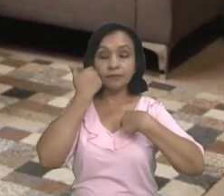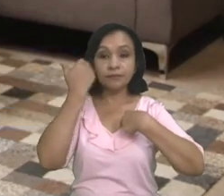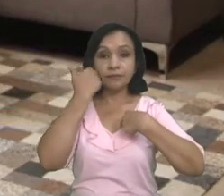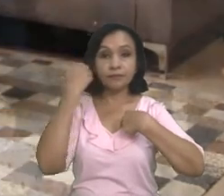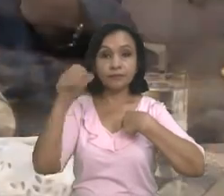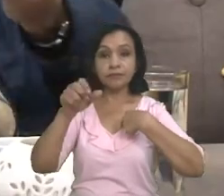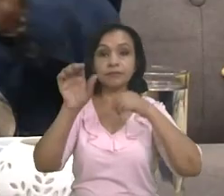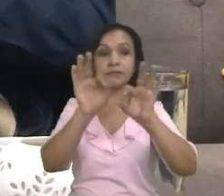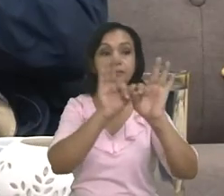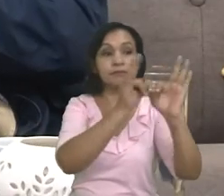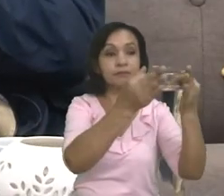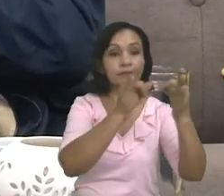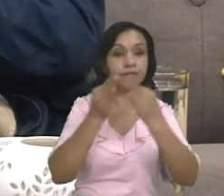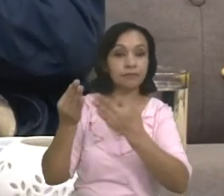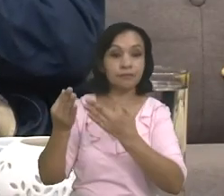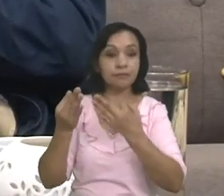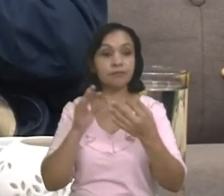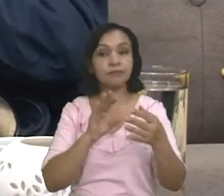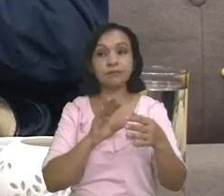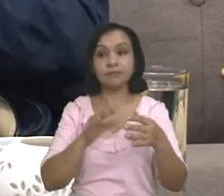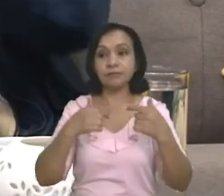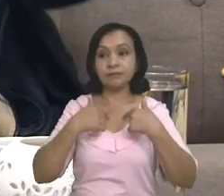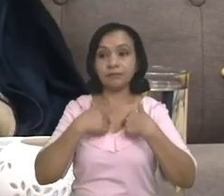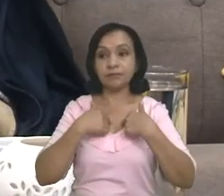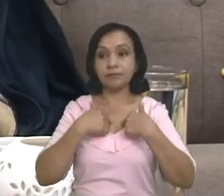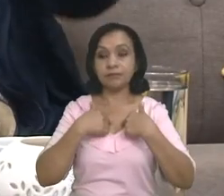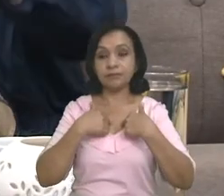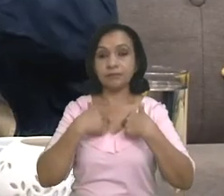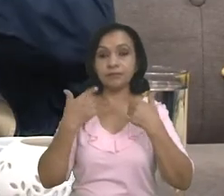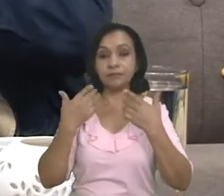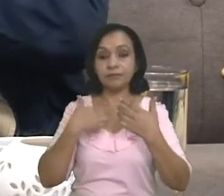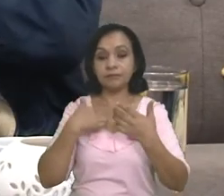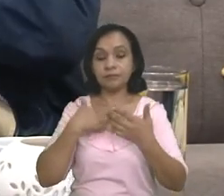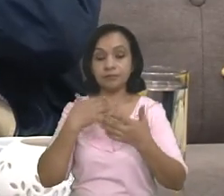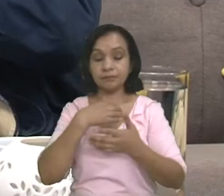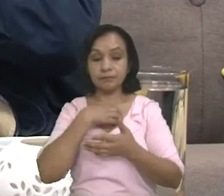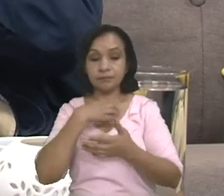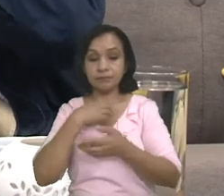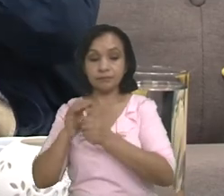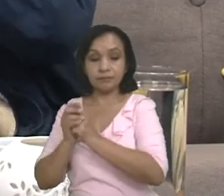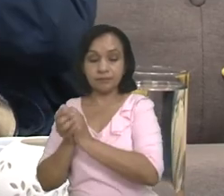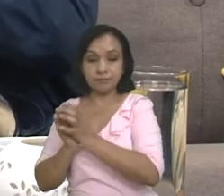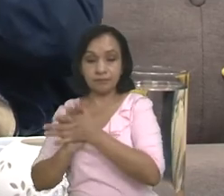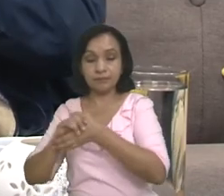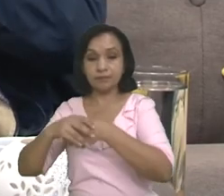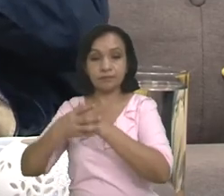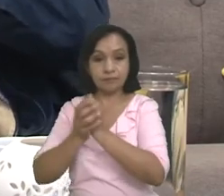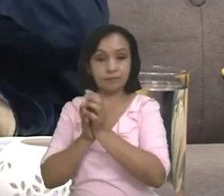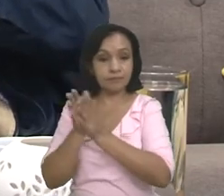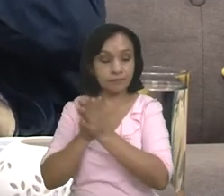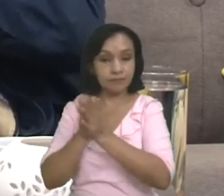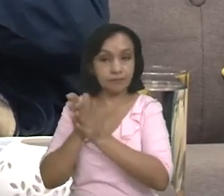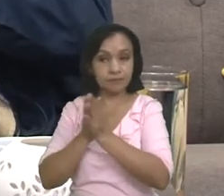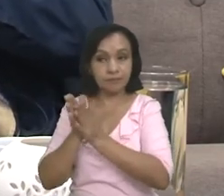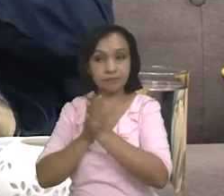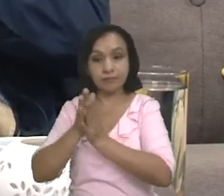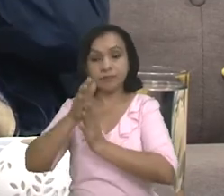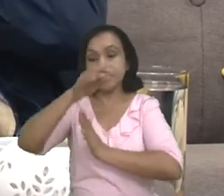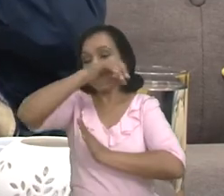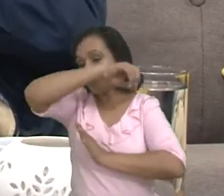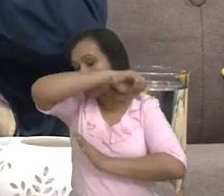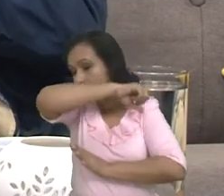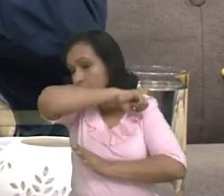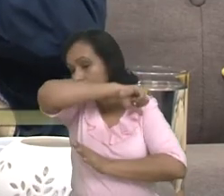a mi familia que está en mi casa entonces debo de tomar estas medidas lavarme las manos también y de saber estornudar o toser